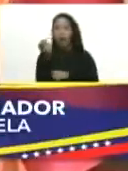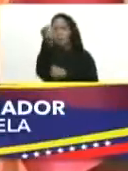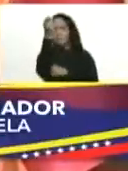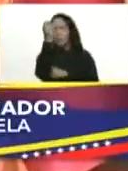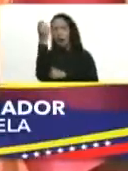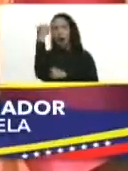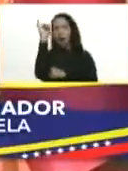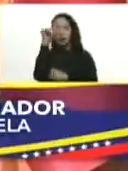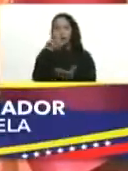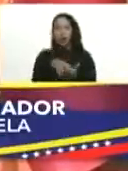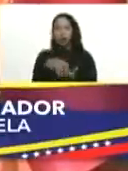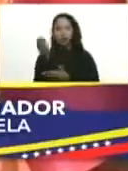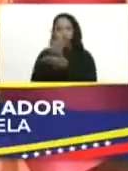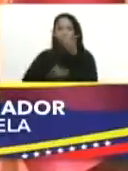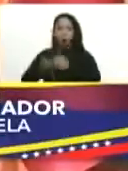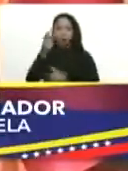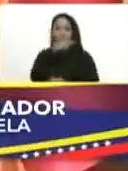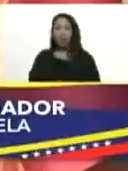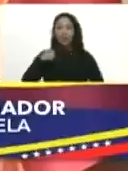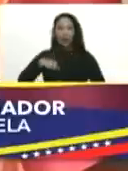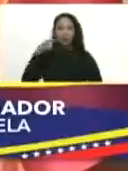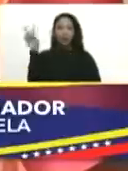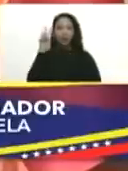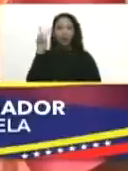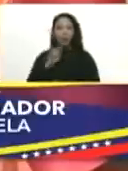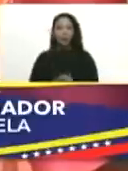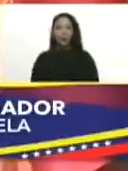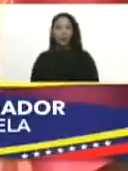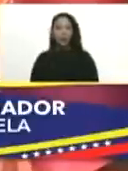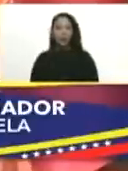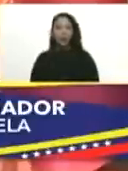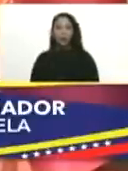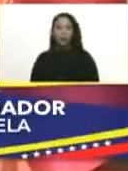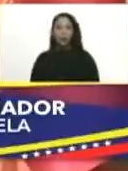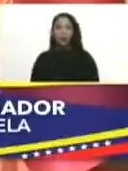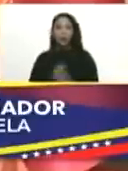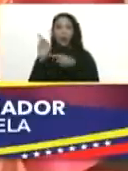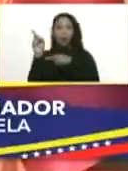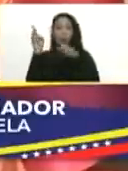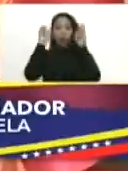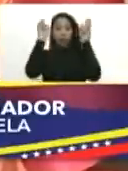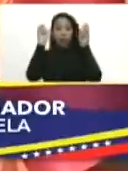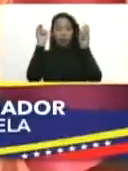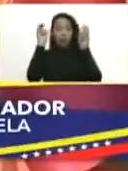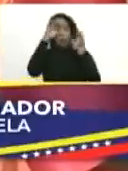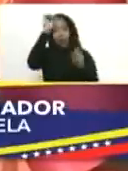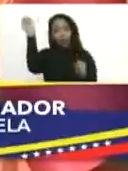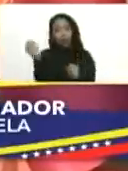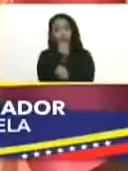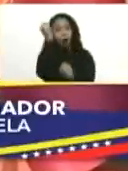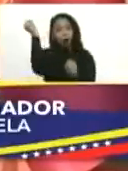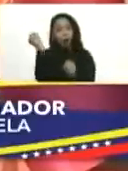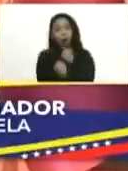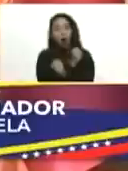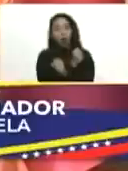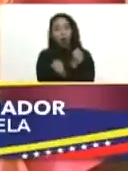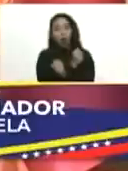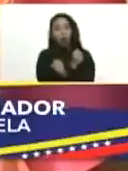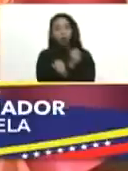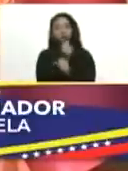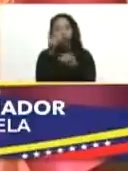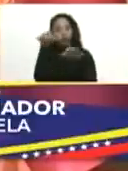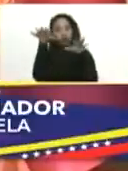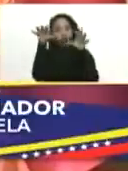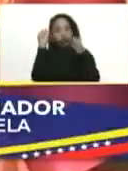hayan estado las relaciones entre China y Venezuela. Y eso es producto del trabajo, de la